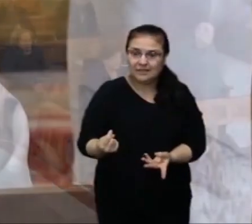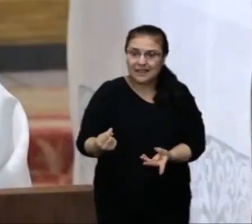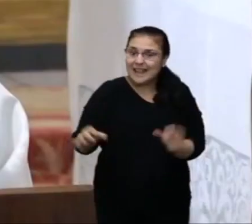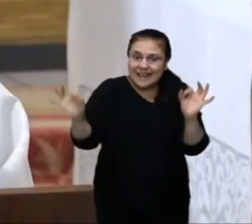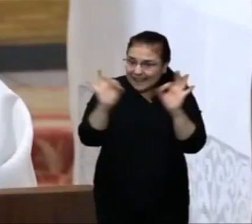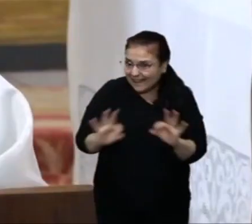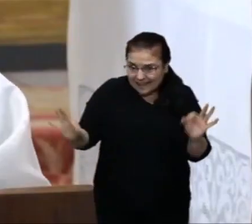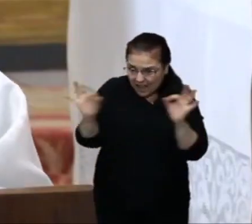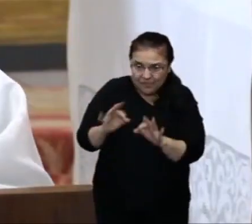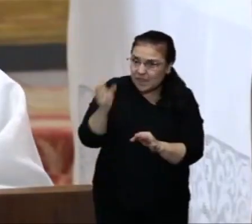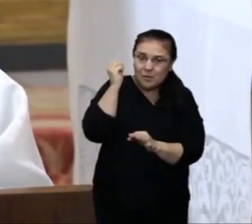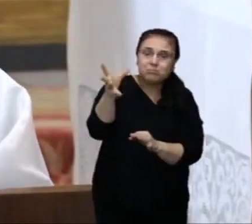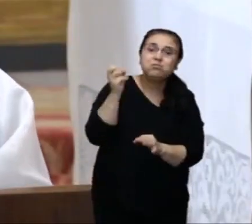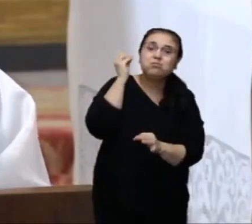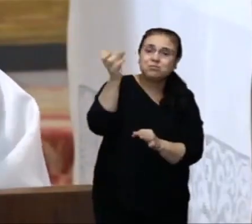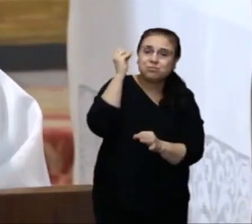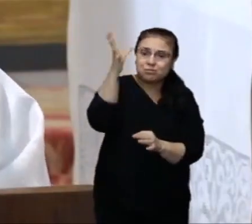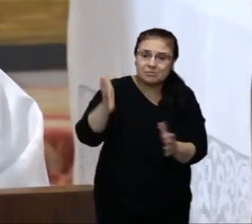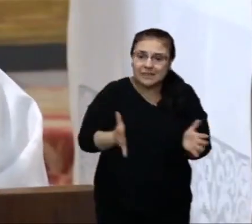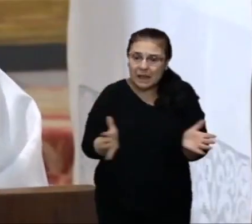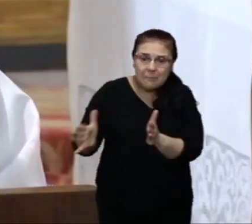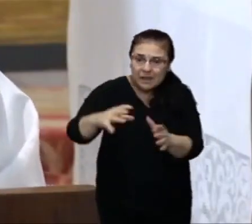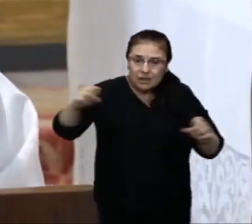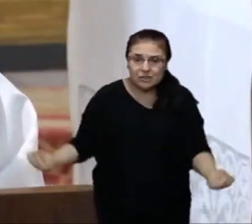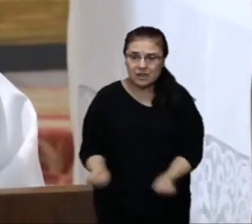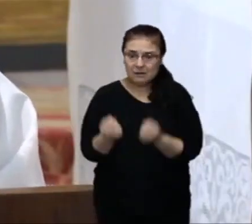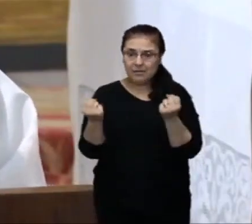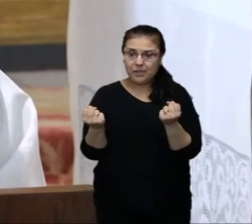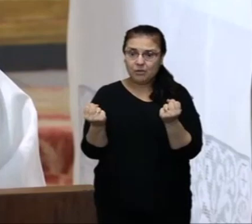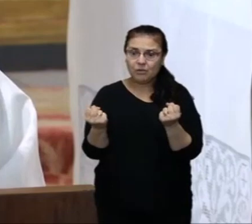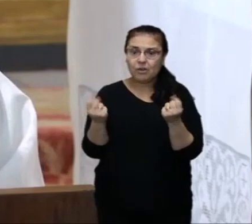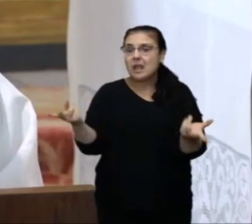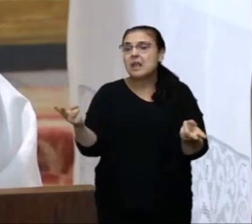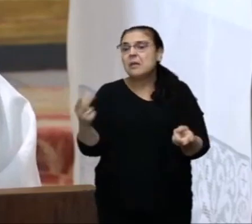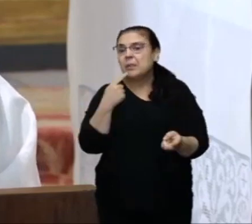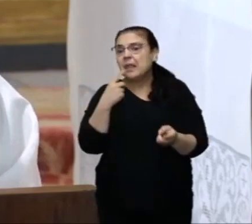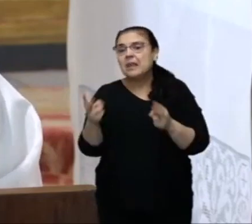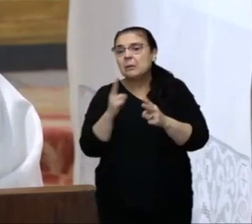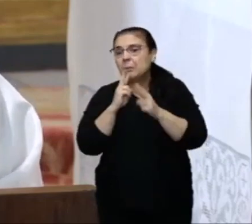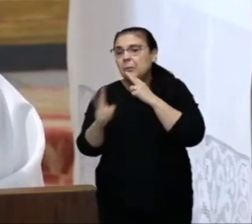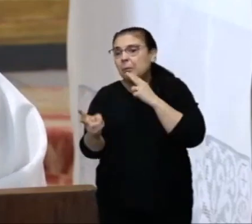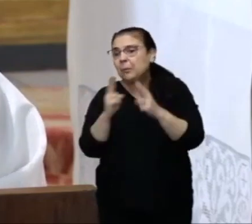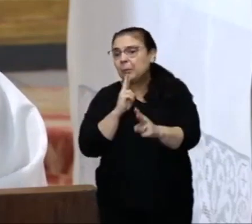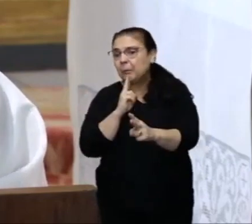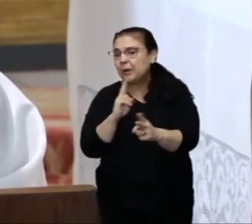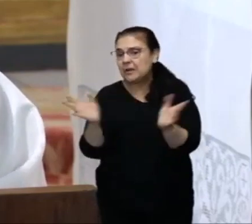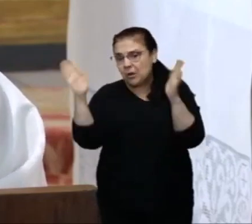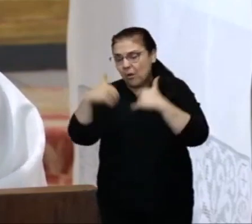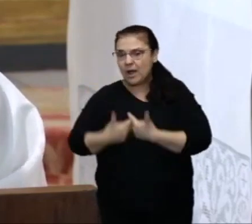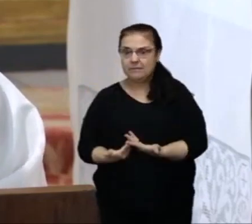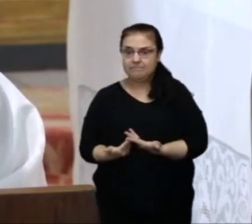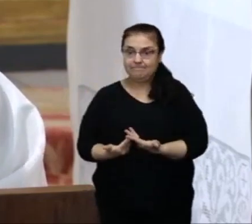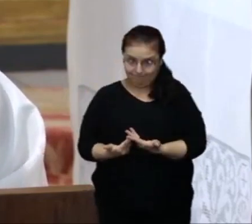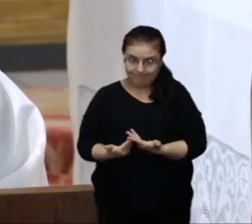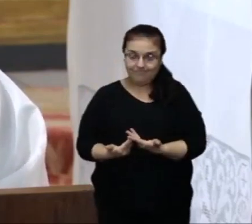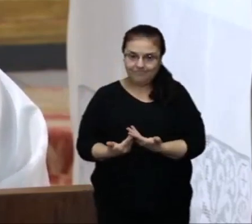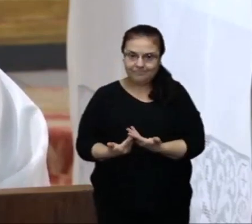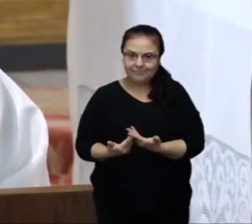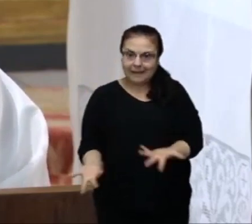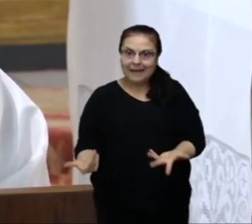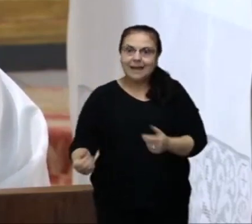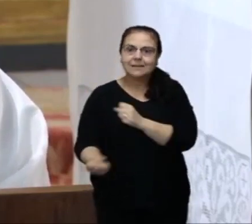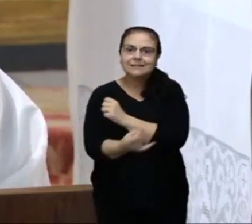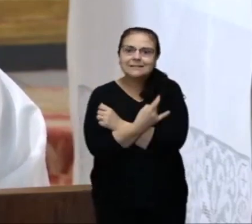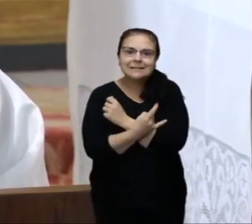de la salvación? Es que no responden. Y el Santo Padre dice: podemos caer en la trampa de medir el valor de